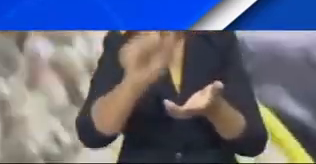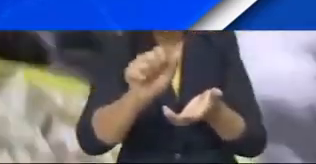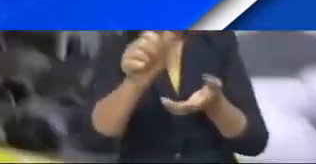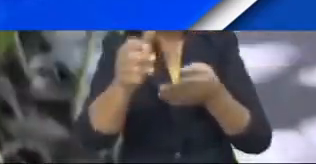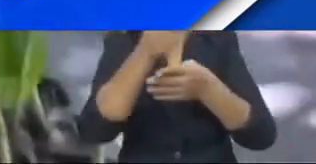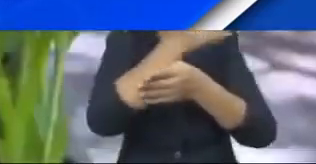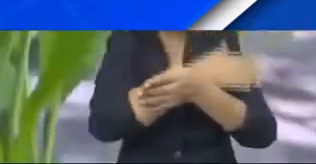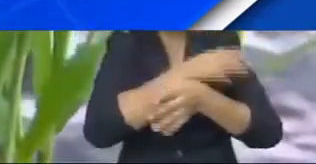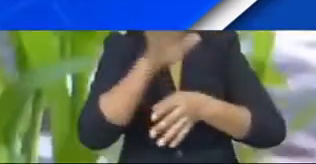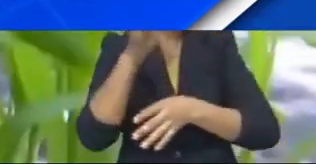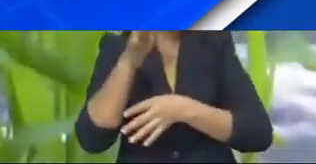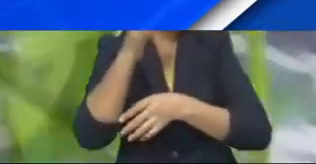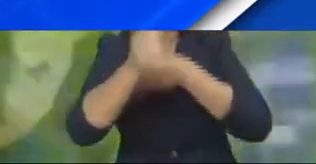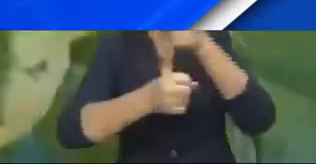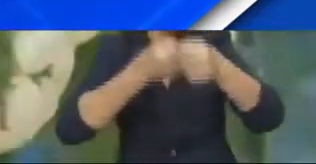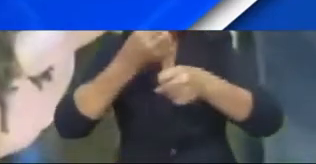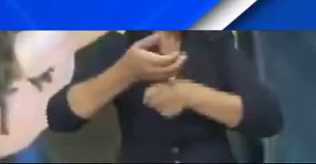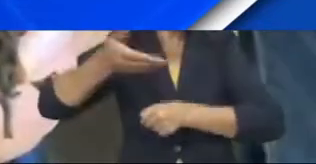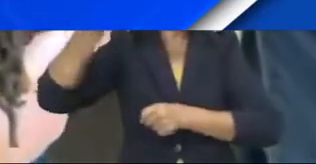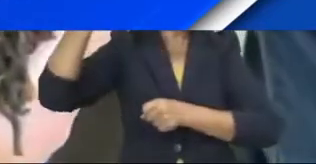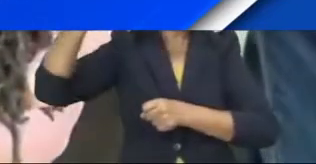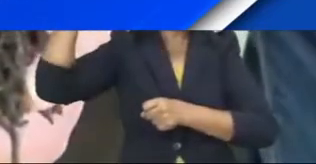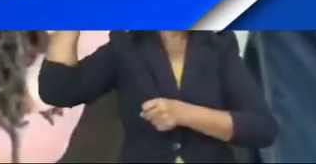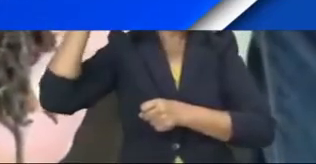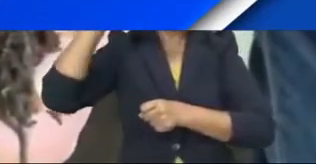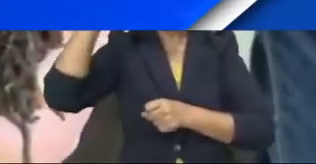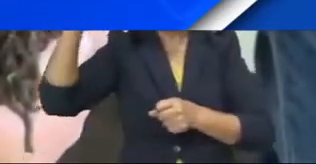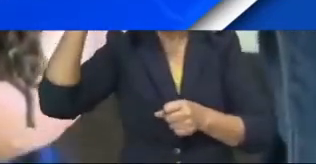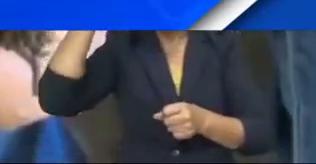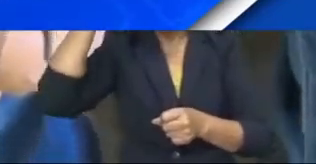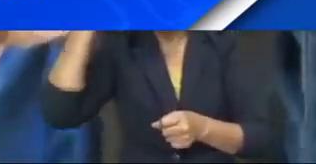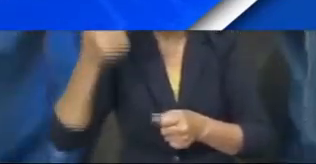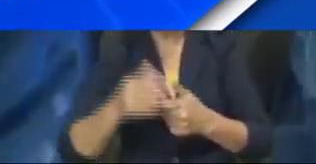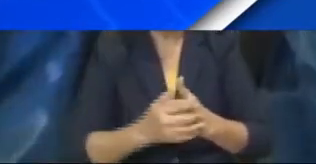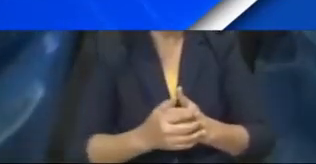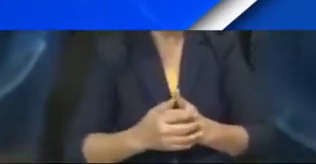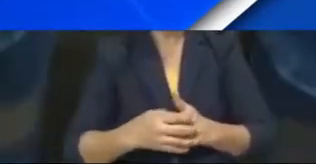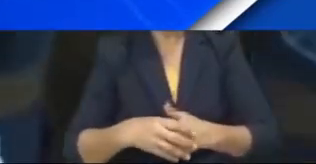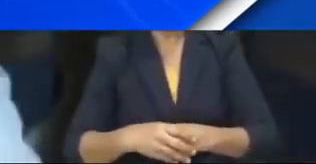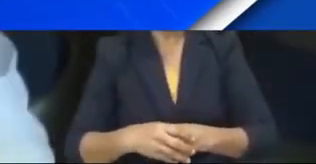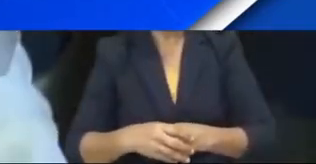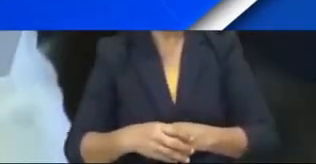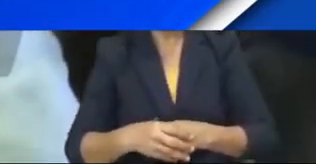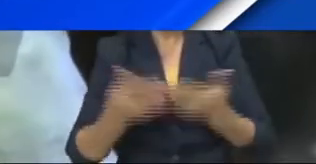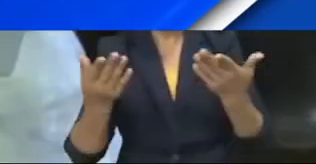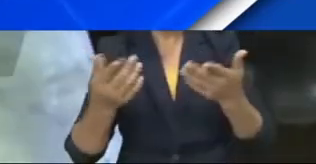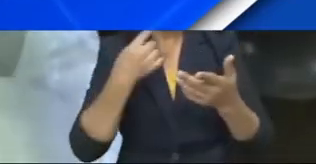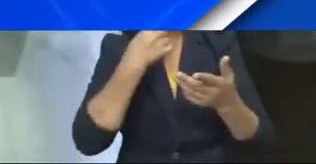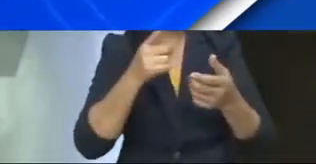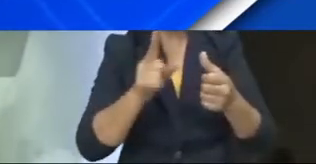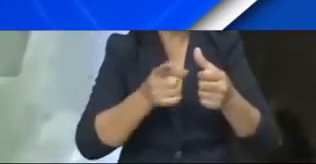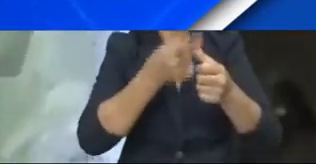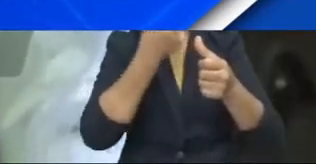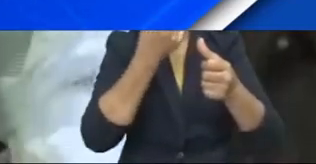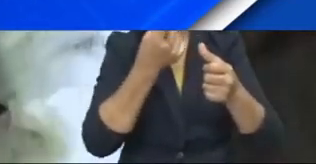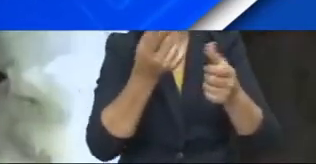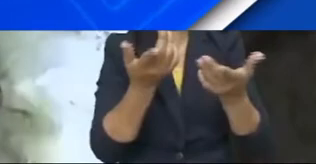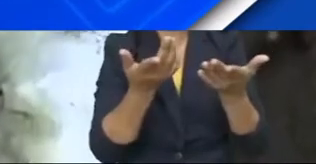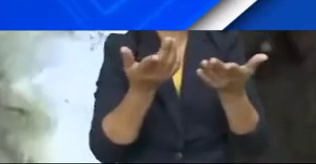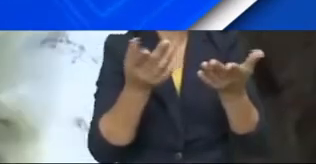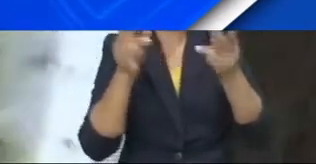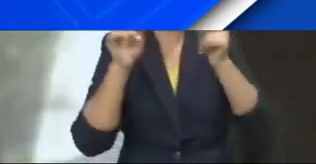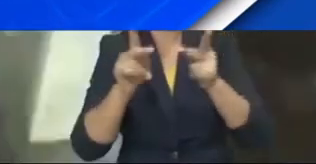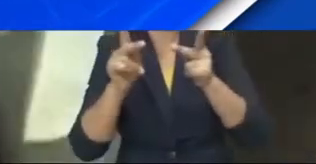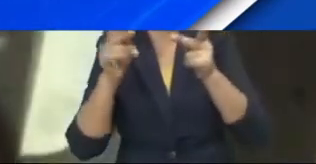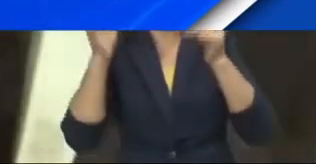la investigación, a la transferencia tecnológica, y ahí estamos generando tecnologías. Por ejemplo, tenemos en el plan de este año la